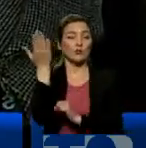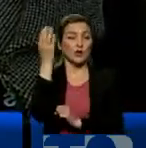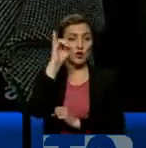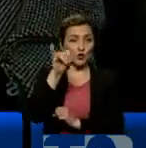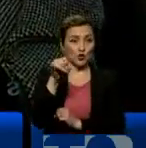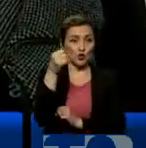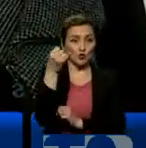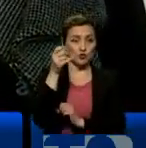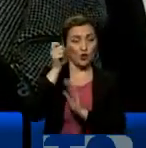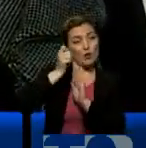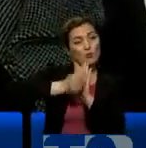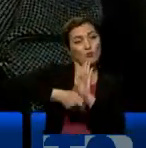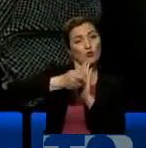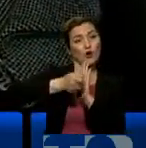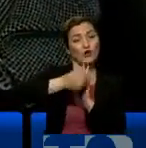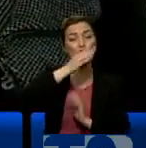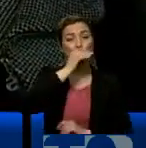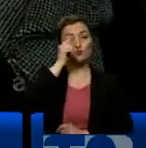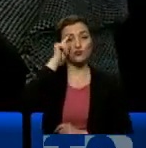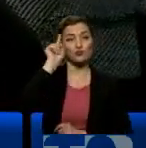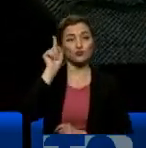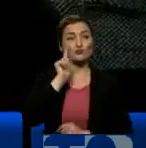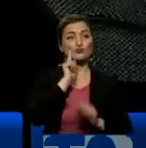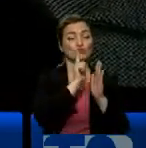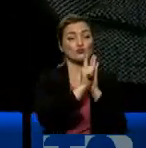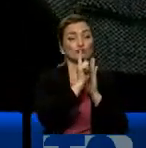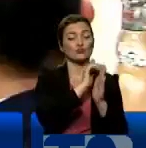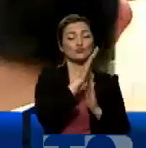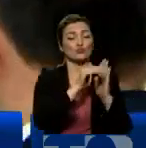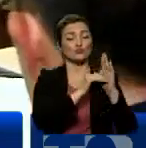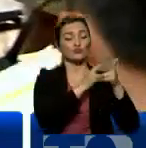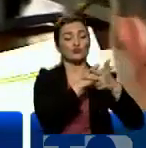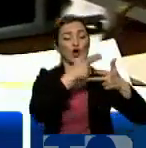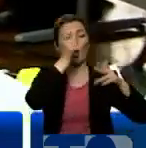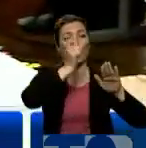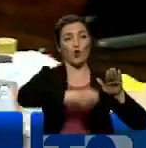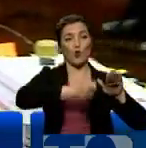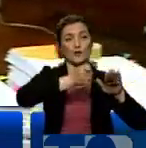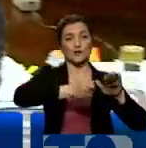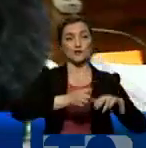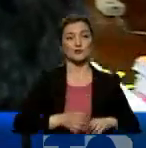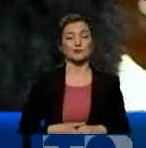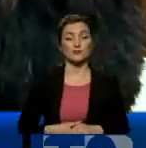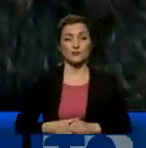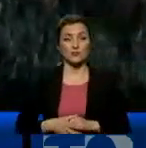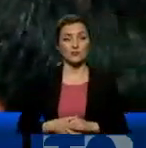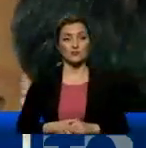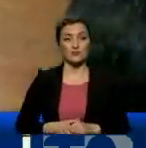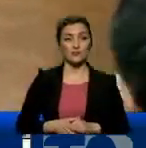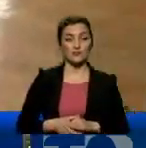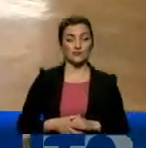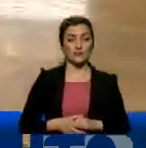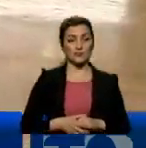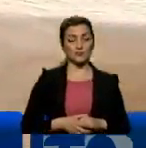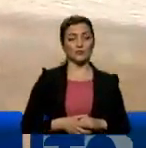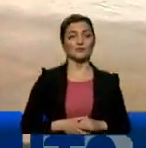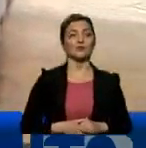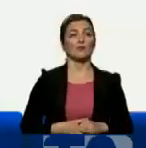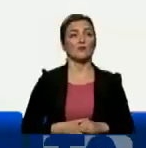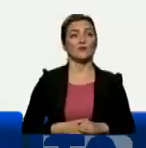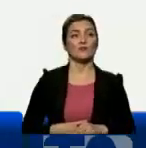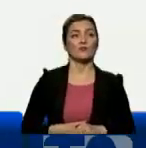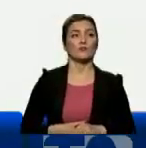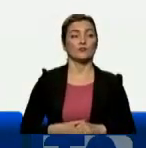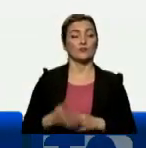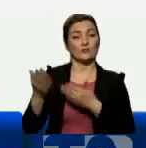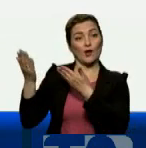la semana pasada, la defensa del exmandatario Correa presentó una recusación contra el Tribunal de la Corte, conformado por